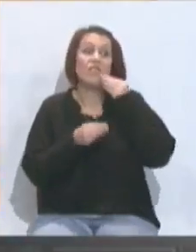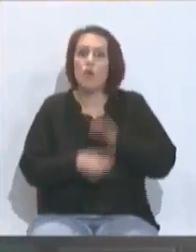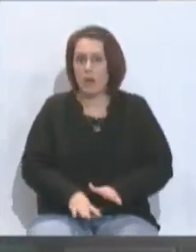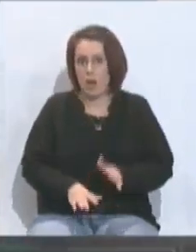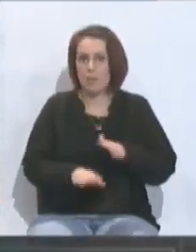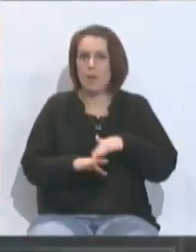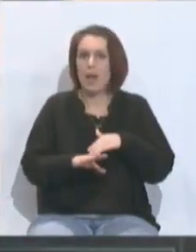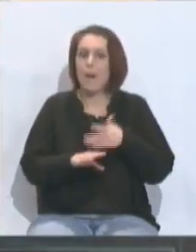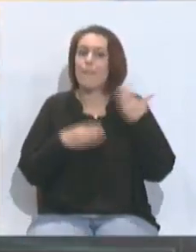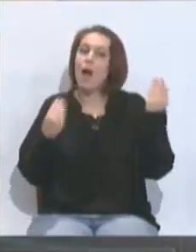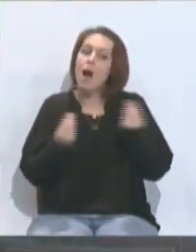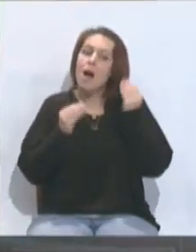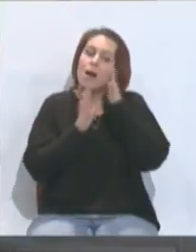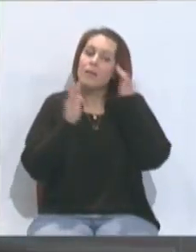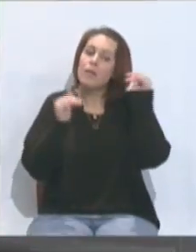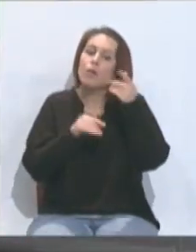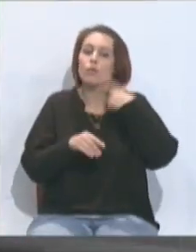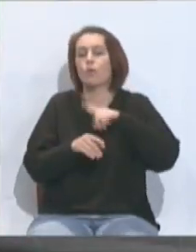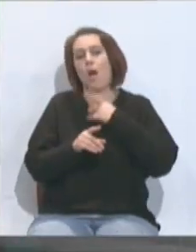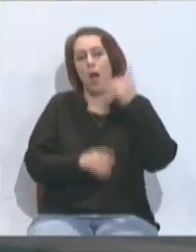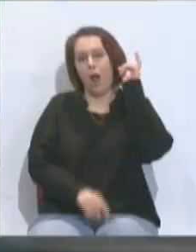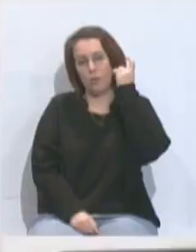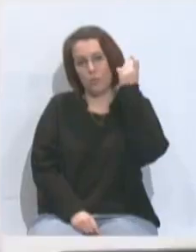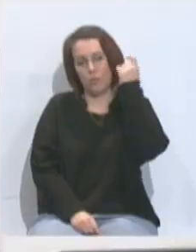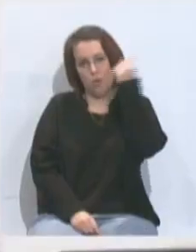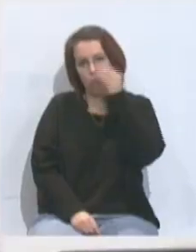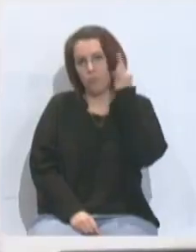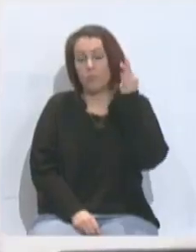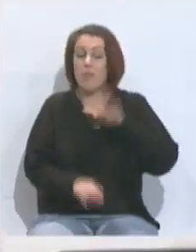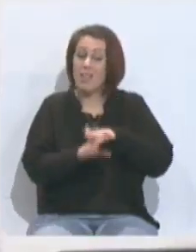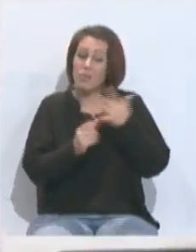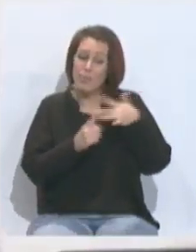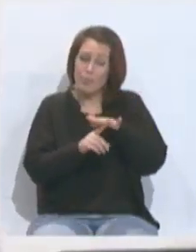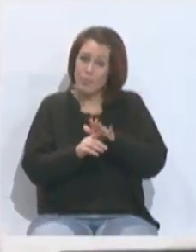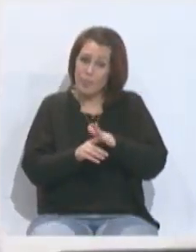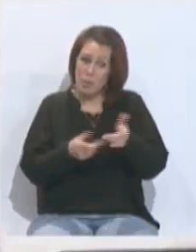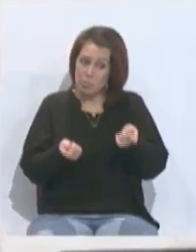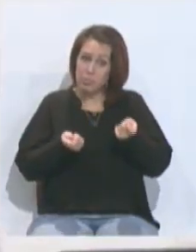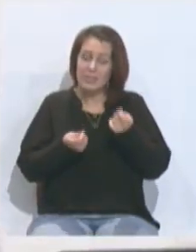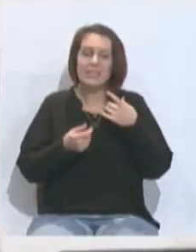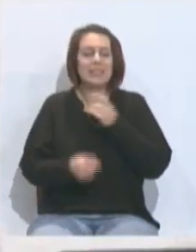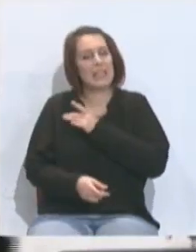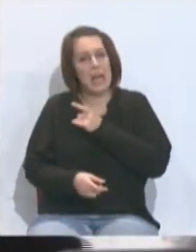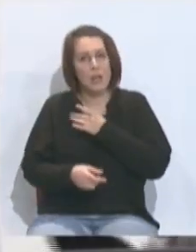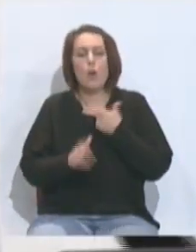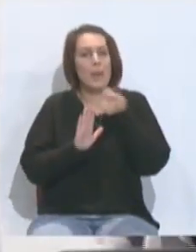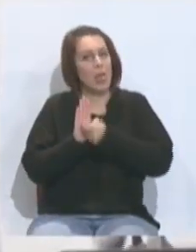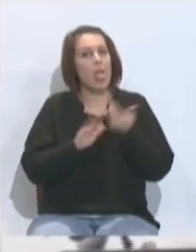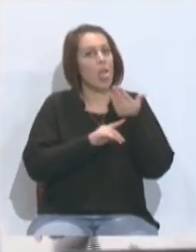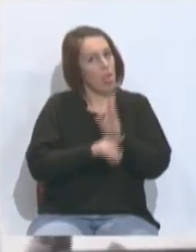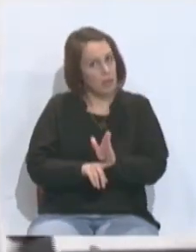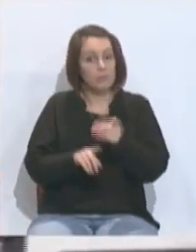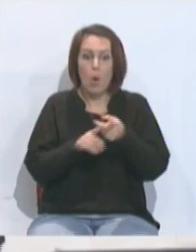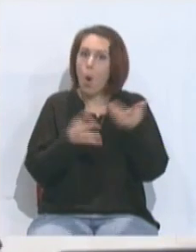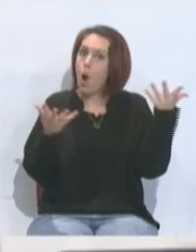histórica para mejorar la atención a nuestros alumnos y alumnas. Para parar esta situación, desde el sindicato se propone una serie de medidas con